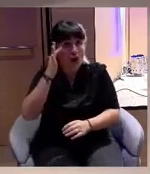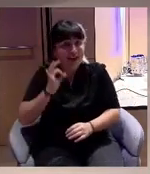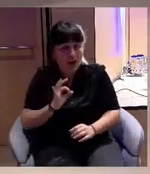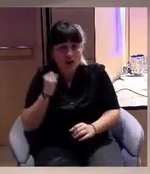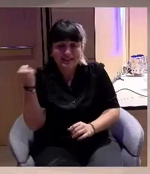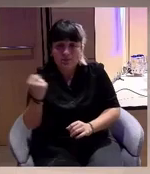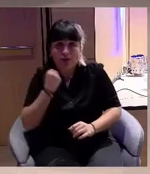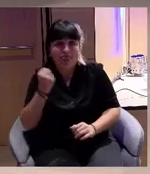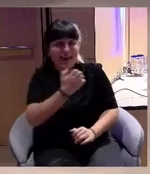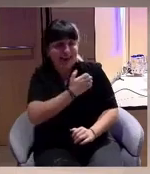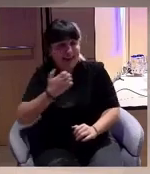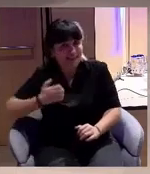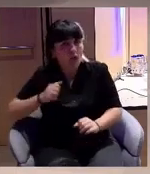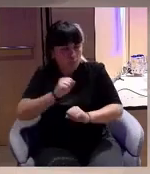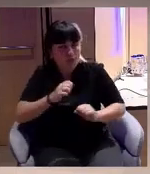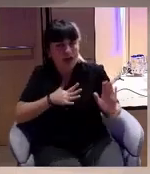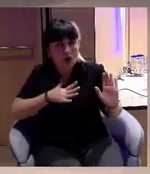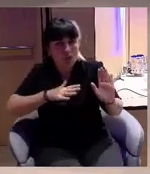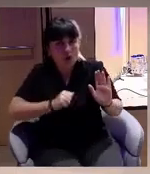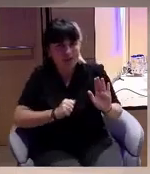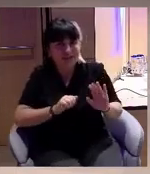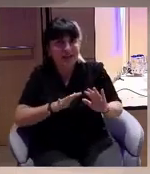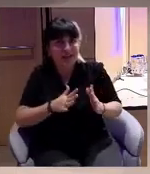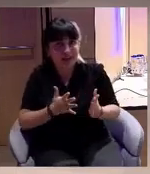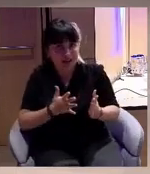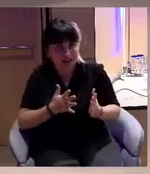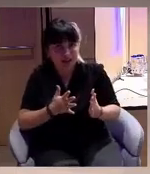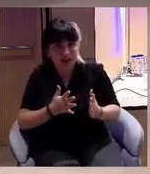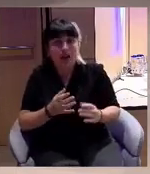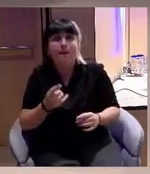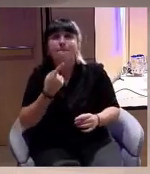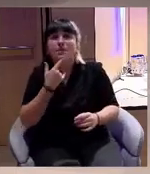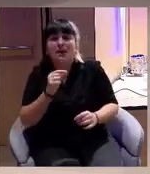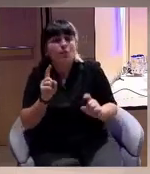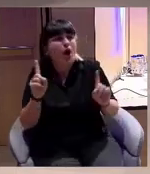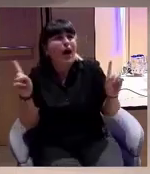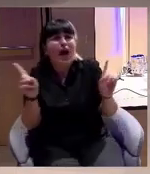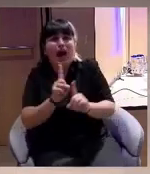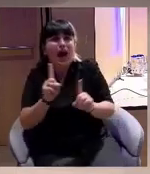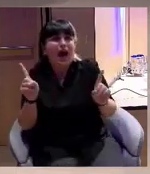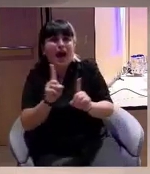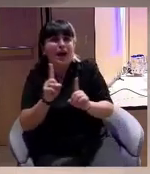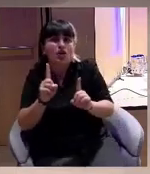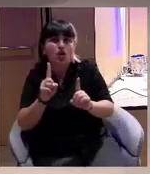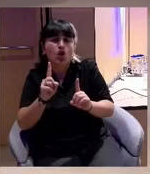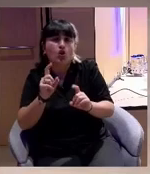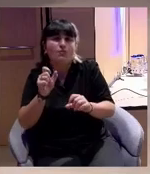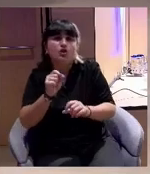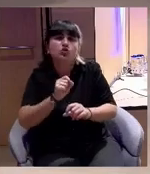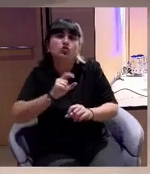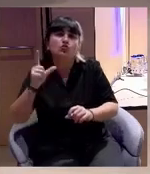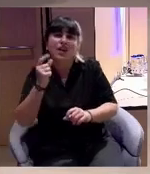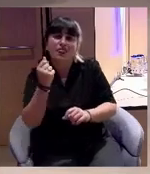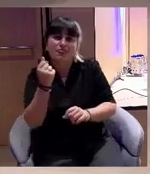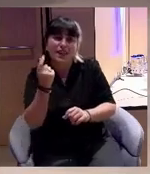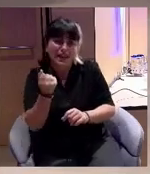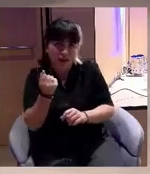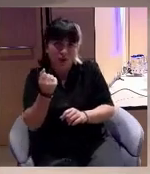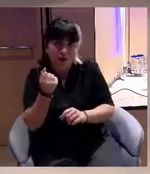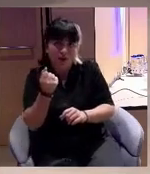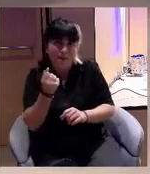comprometerse a hacer que es a no aumentar noos el costo del trabajo que nosotros hacemos para la generación de bienes